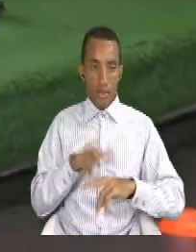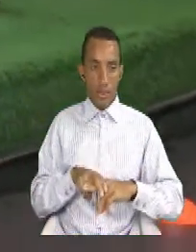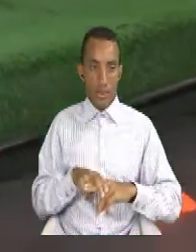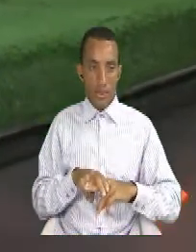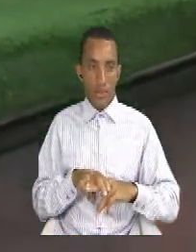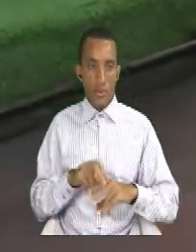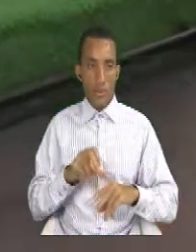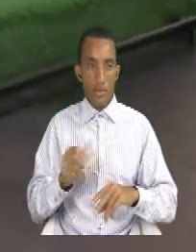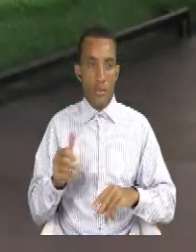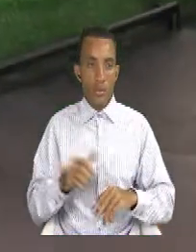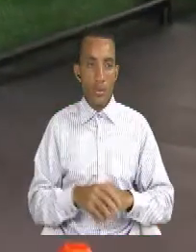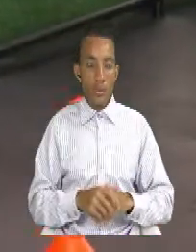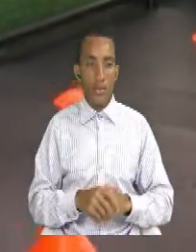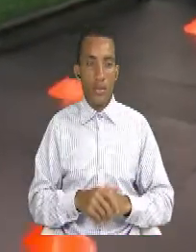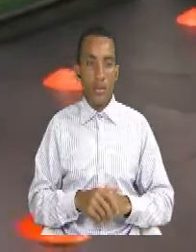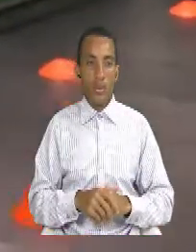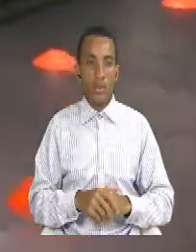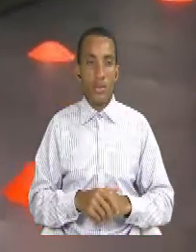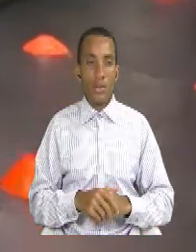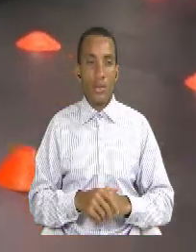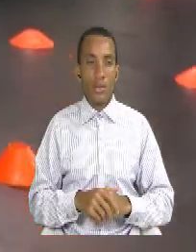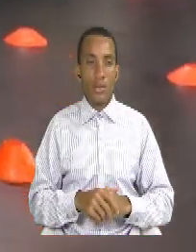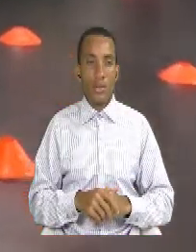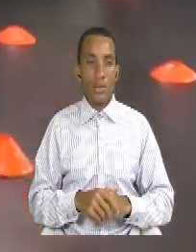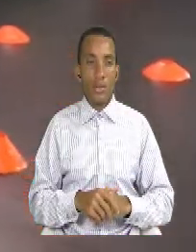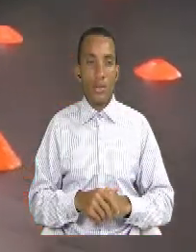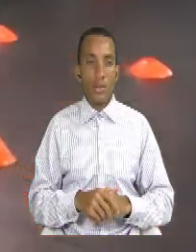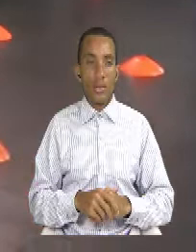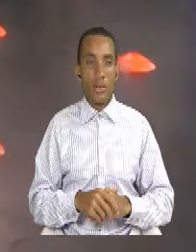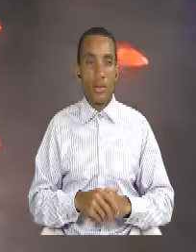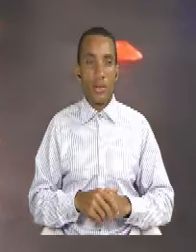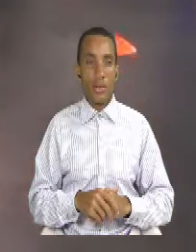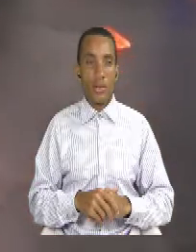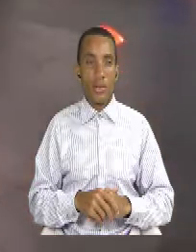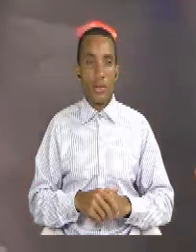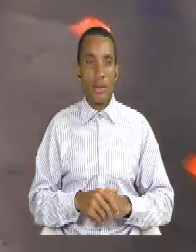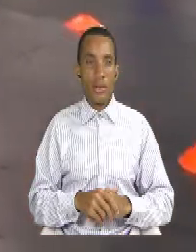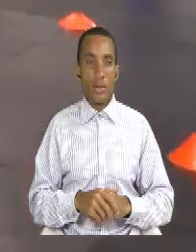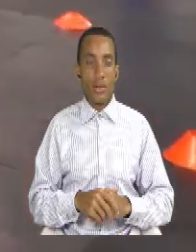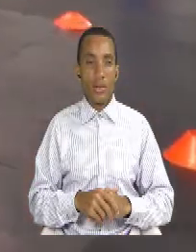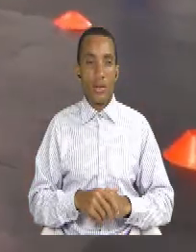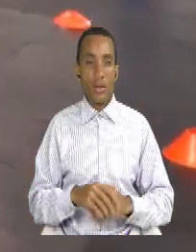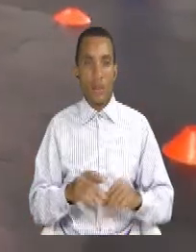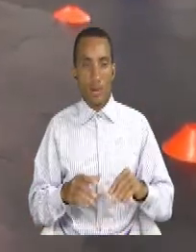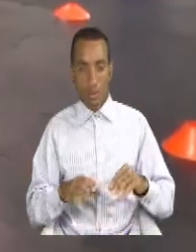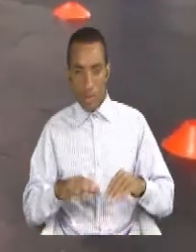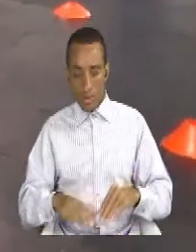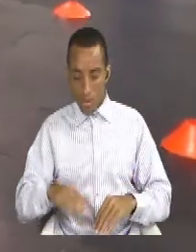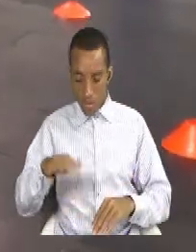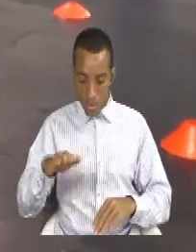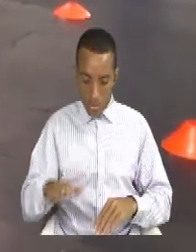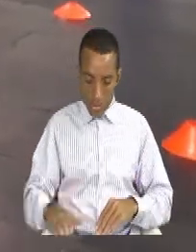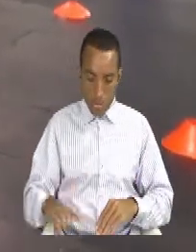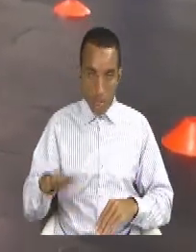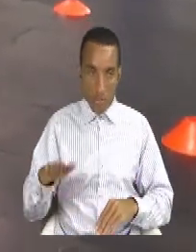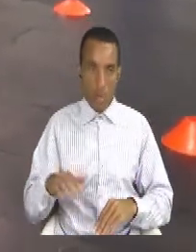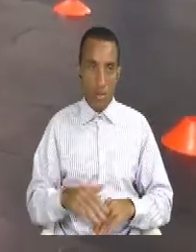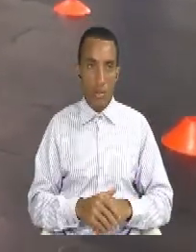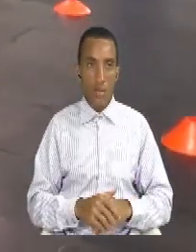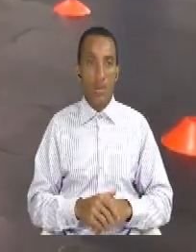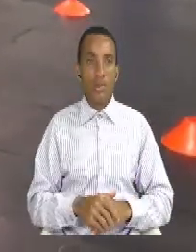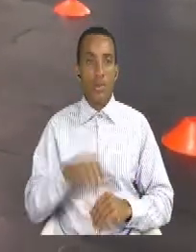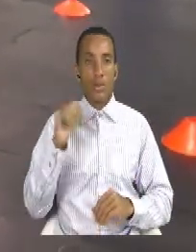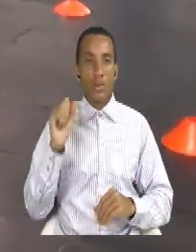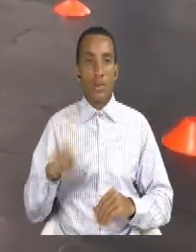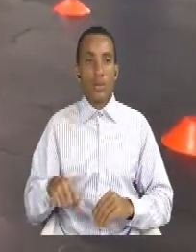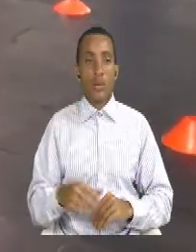tengan una altura aproximadamente, no sé, altura corta, donde el cuerpo esté con una muy buena guía para hacer este